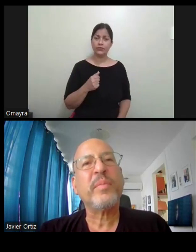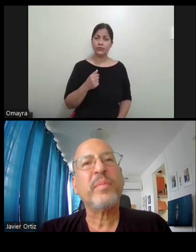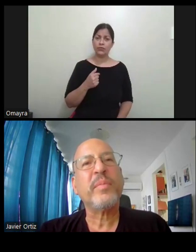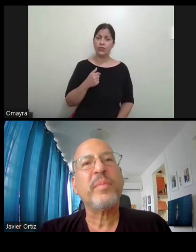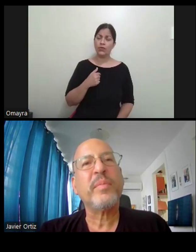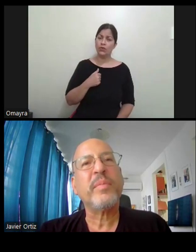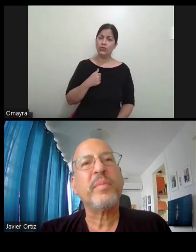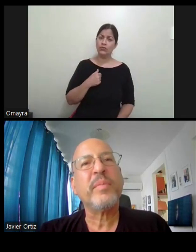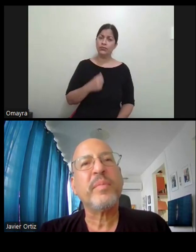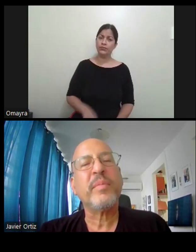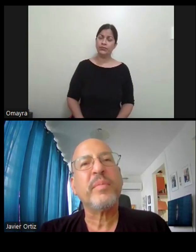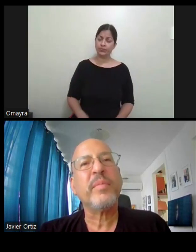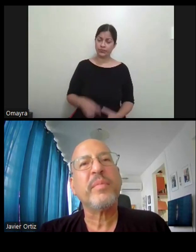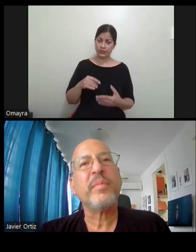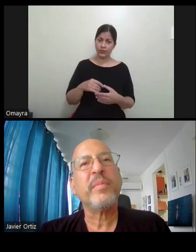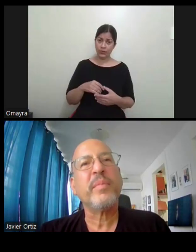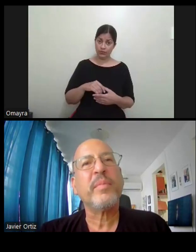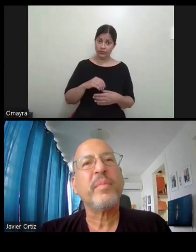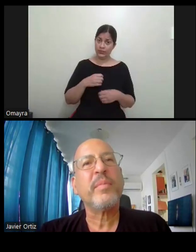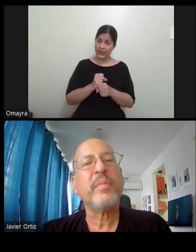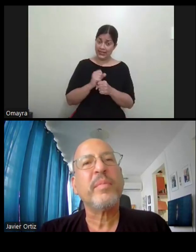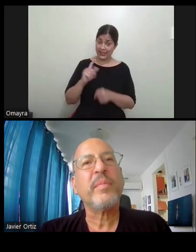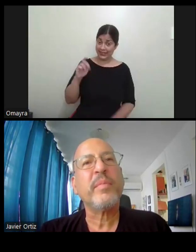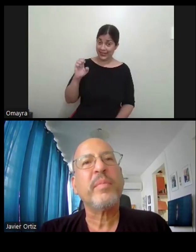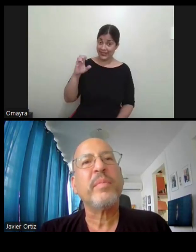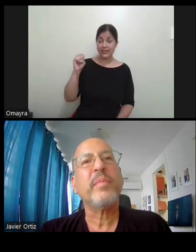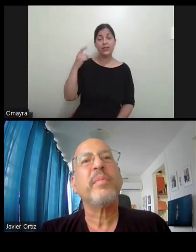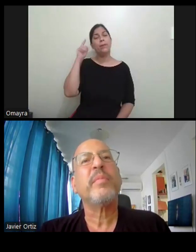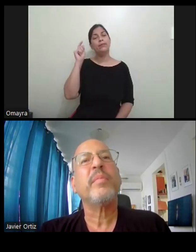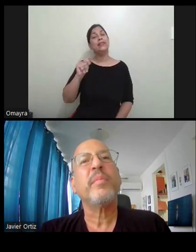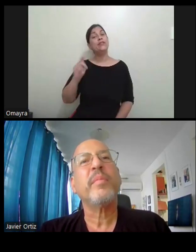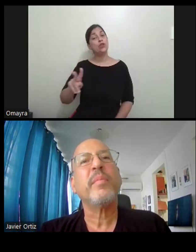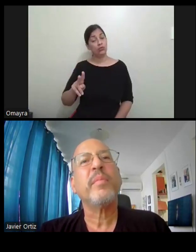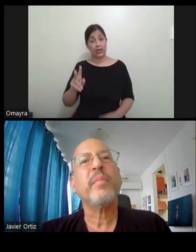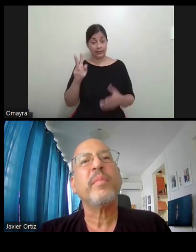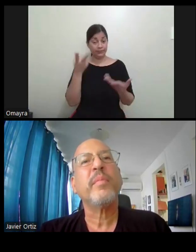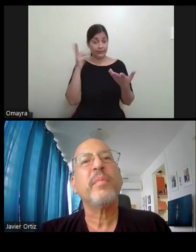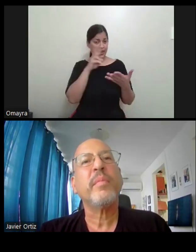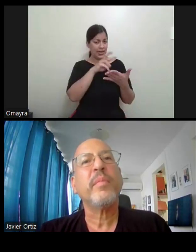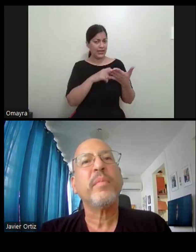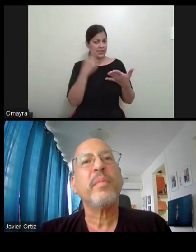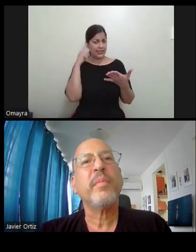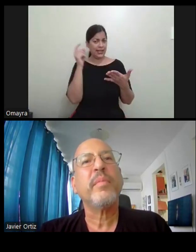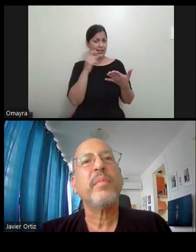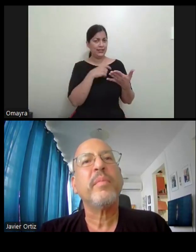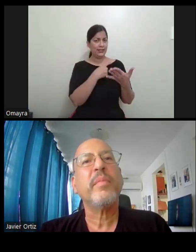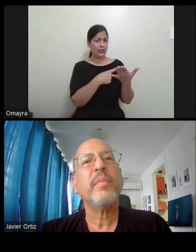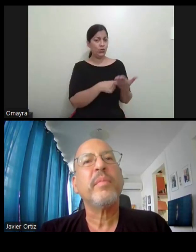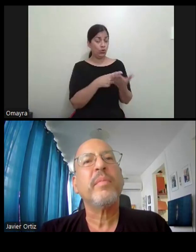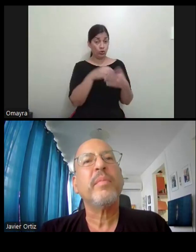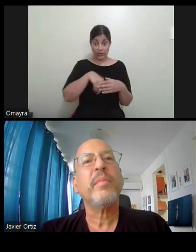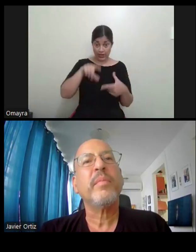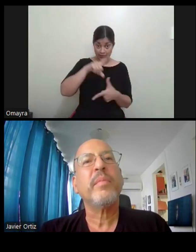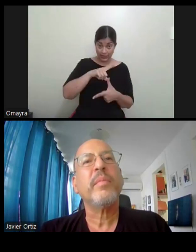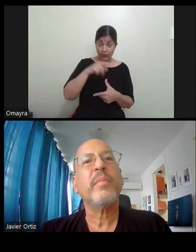yo hice una tesis particularmente en televisión, análisis del discurso de lo latino en el